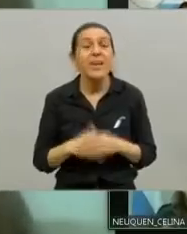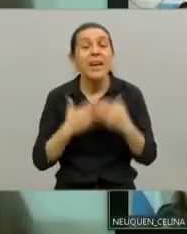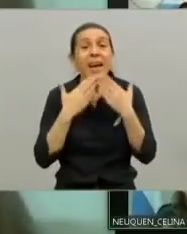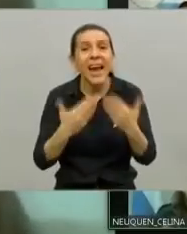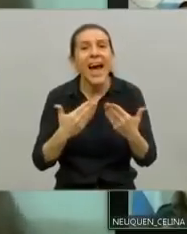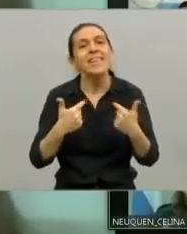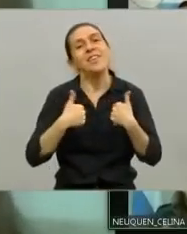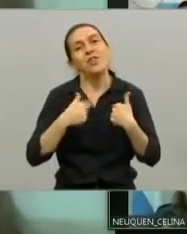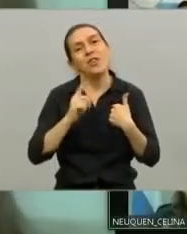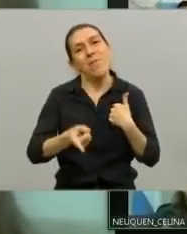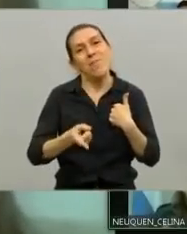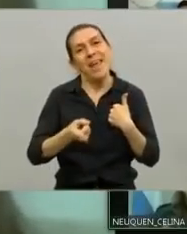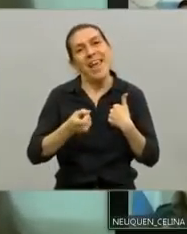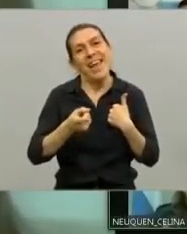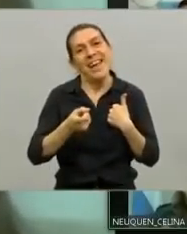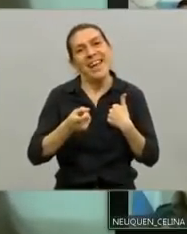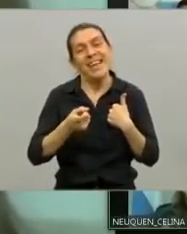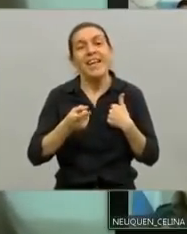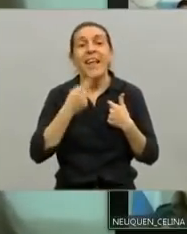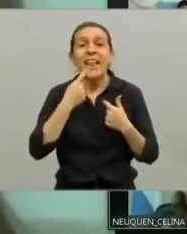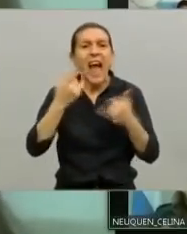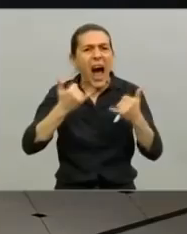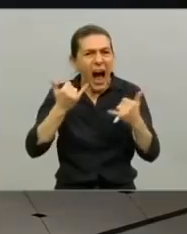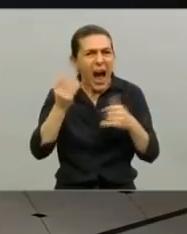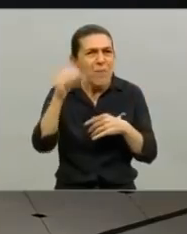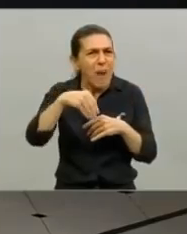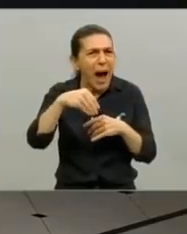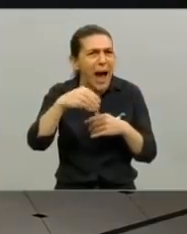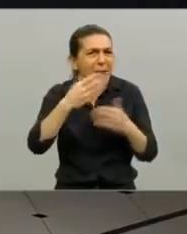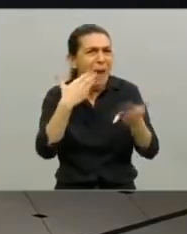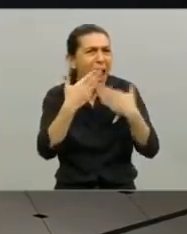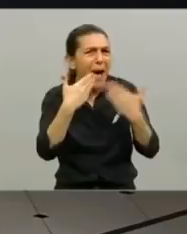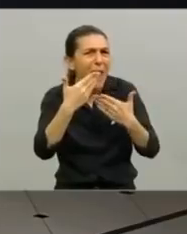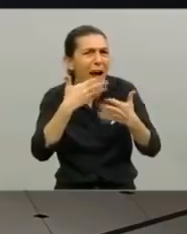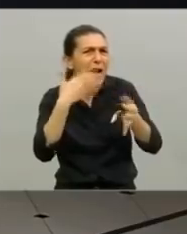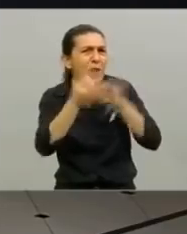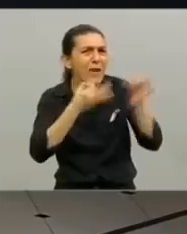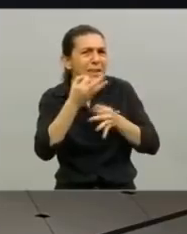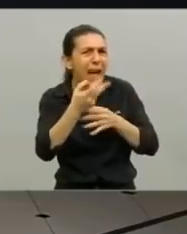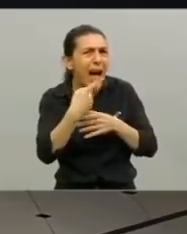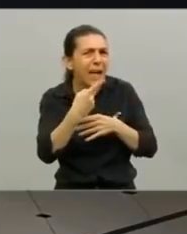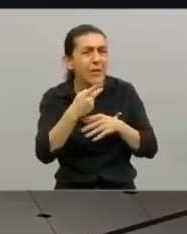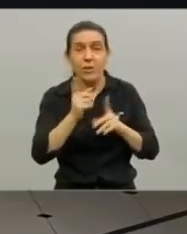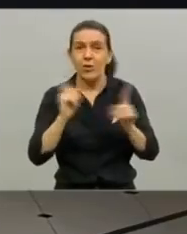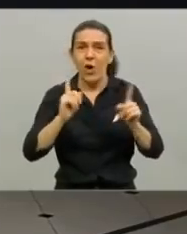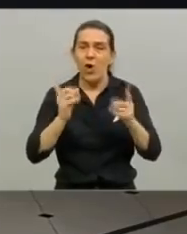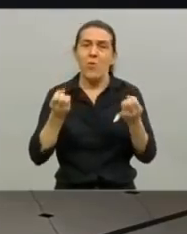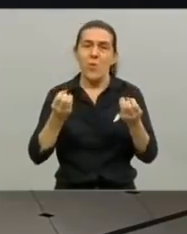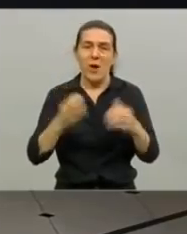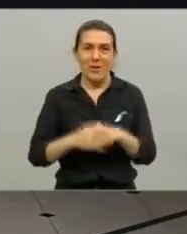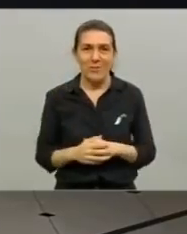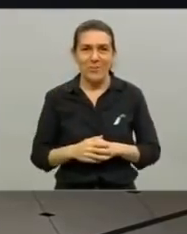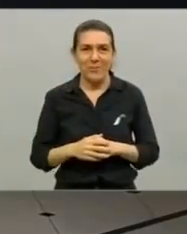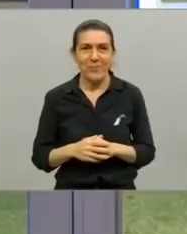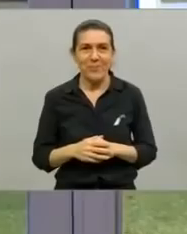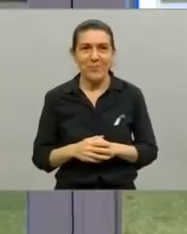Gracias. Yo también. ¿Tenemos alguien más para hablar? No, bueno.